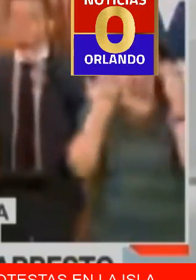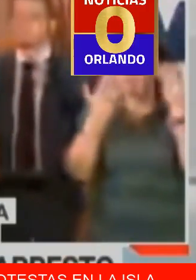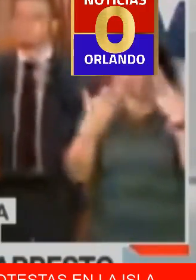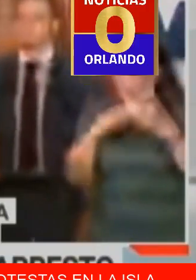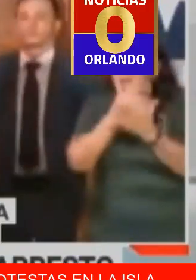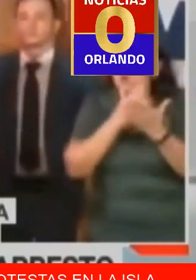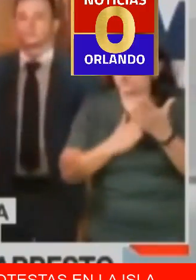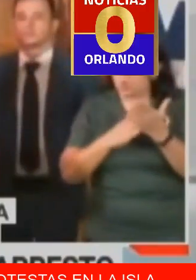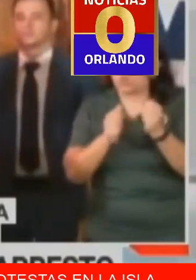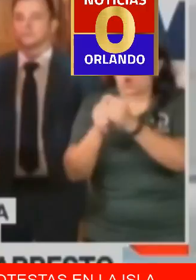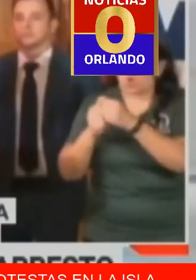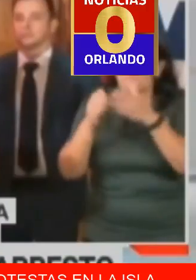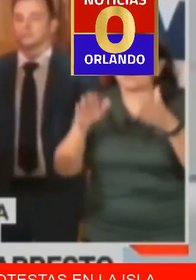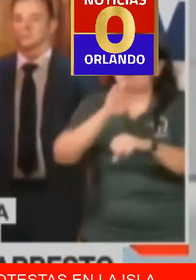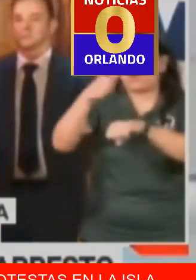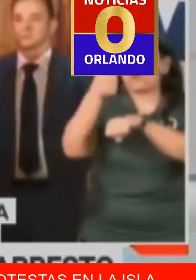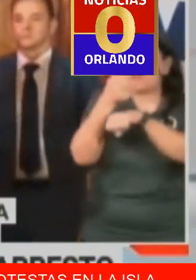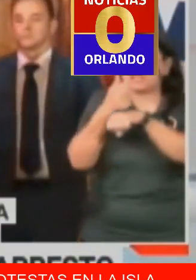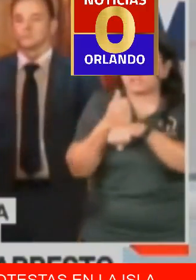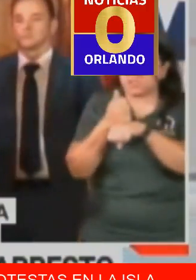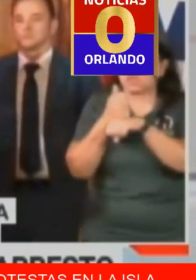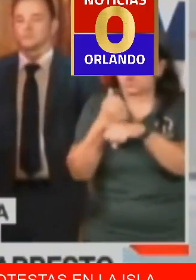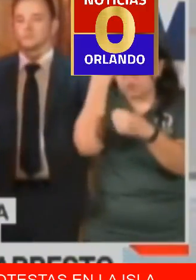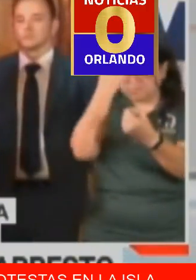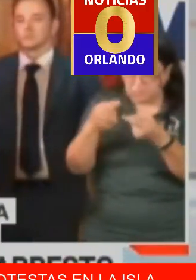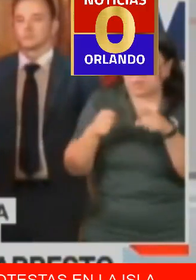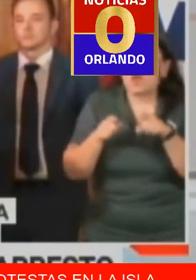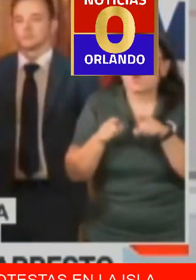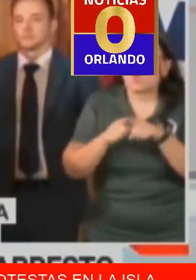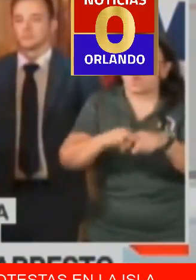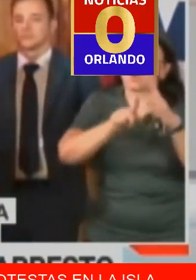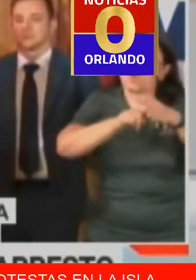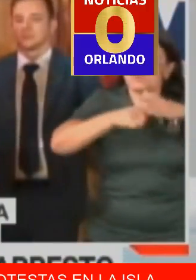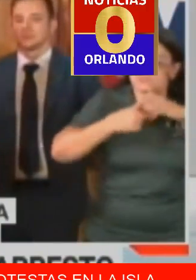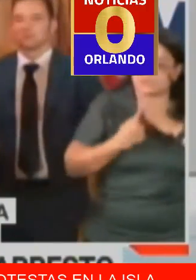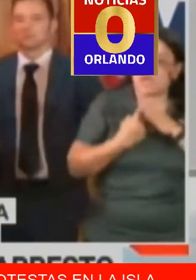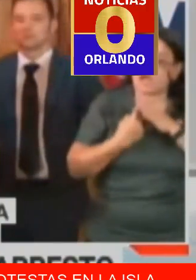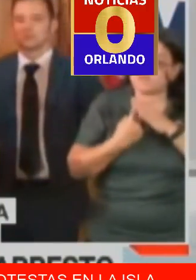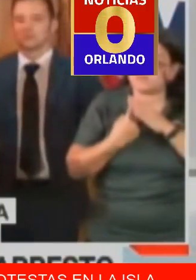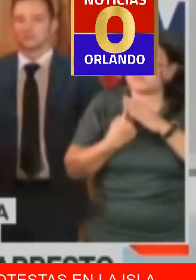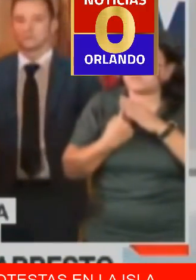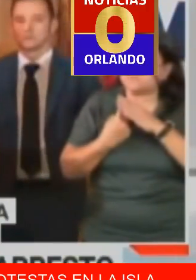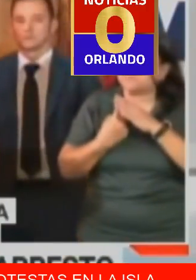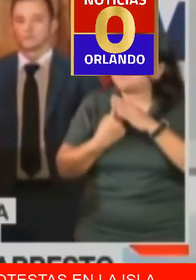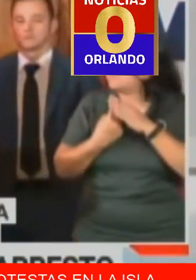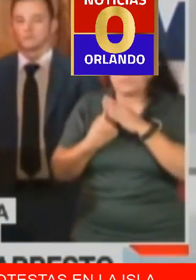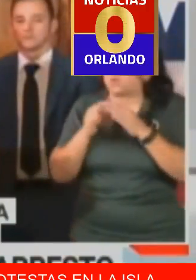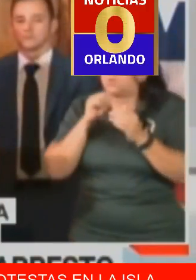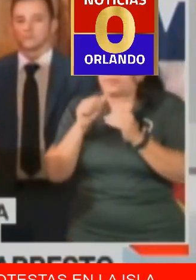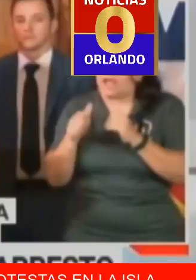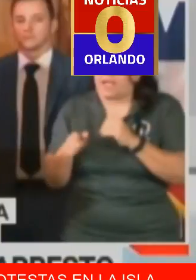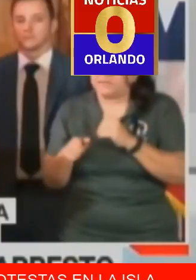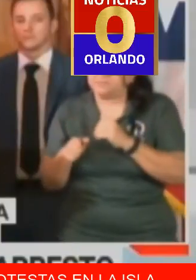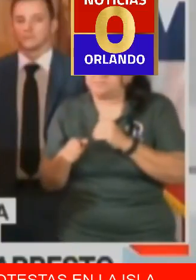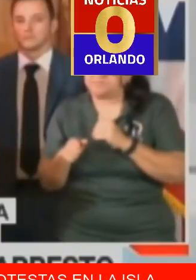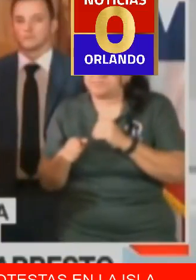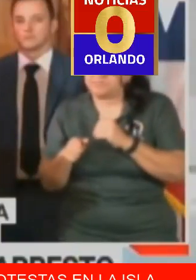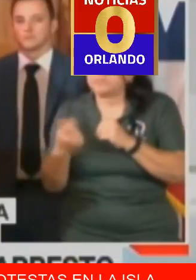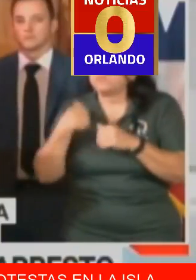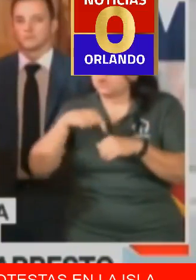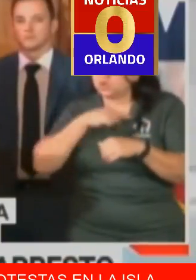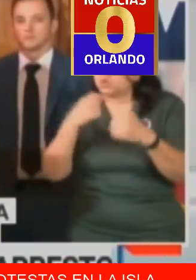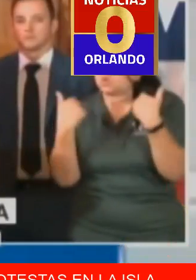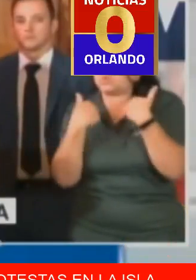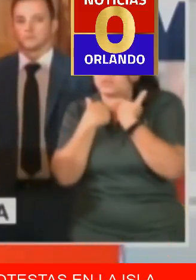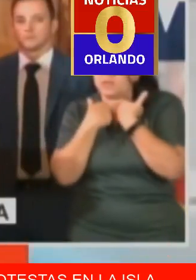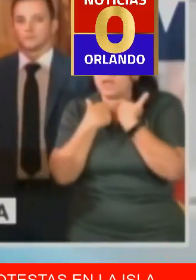de los compañeros han establecido que algunos de los acuerdos iniciales que habíamos llegado, pues no están ahí. Nosotros